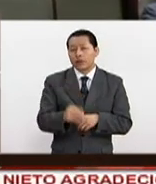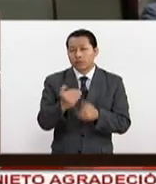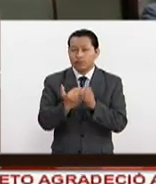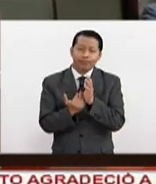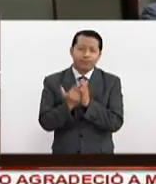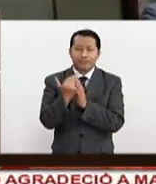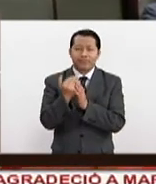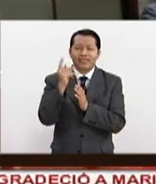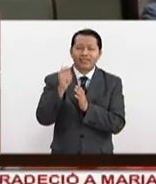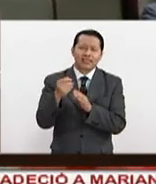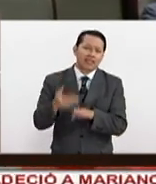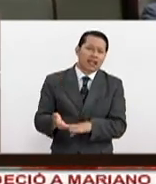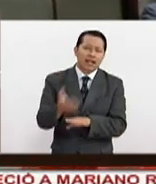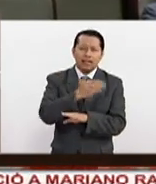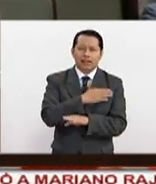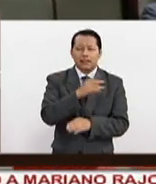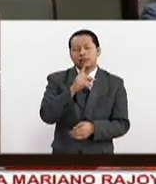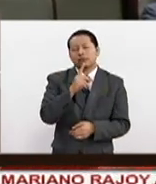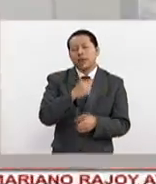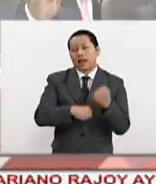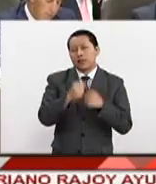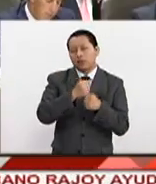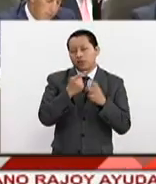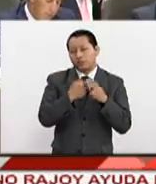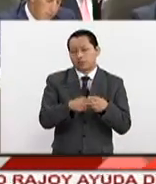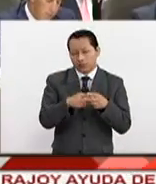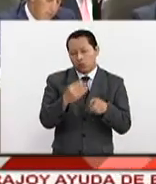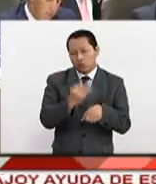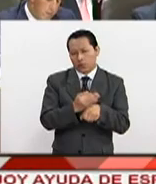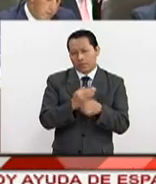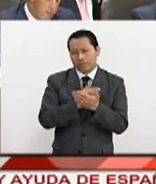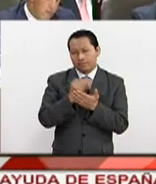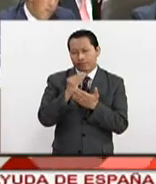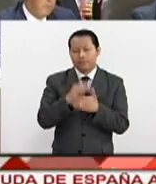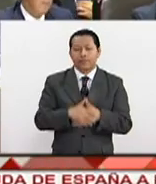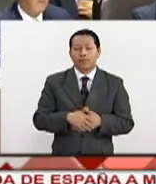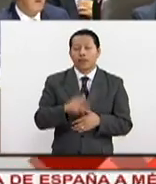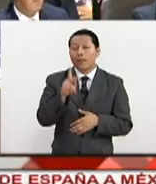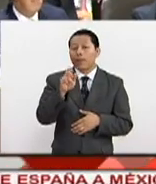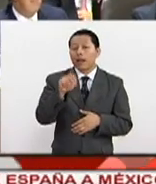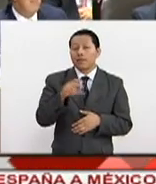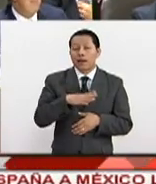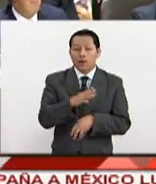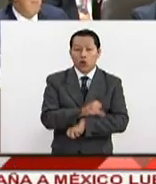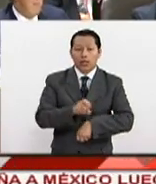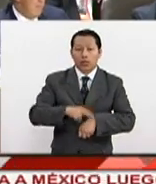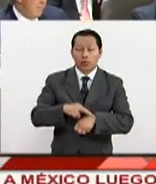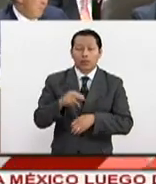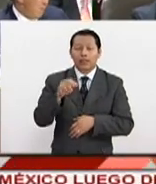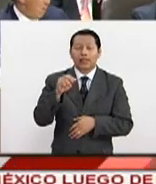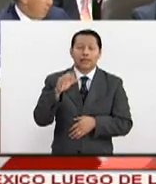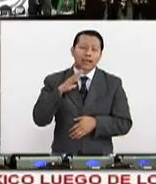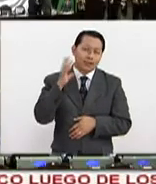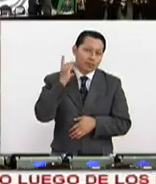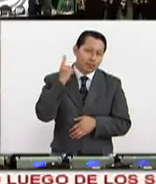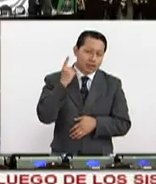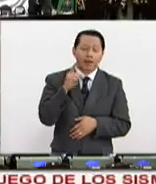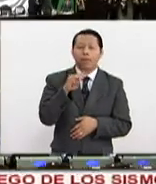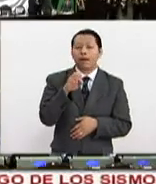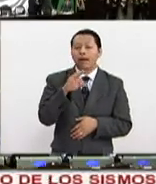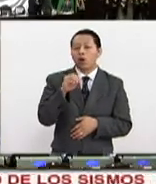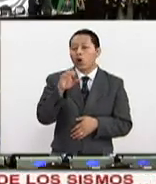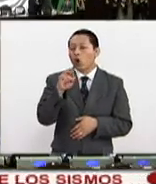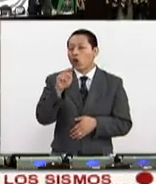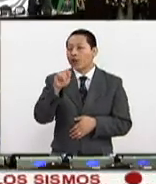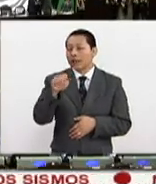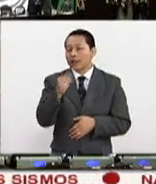superior a lo que lo era a principios de año. Al fijar el posicionamiento del PAN, su coordinador en San Lázaro, Marco Cortés, señaló